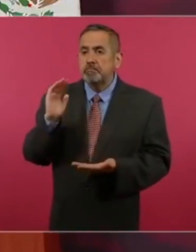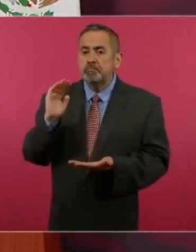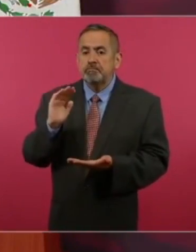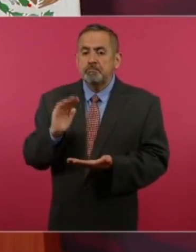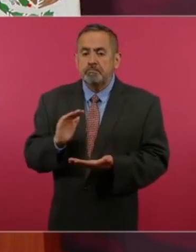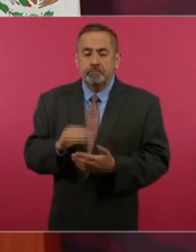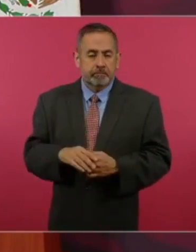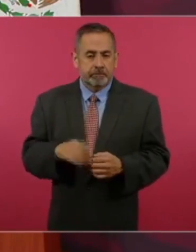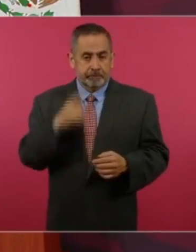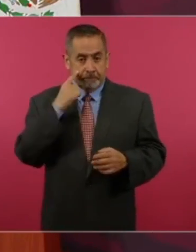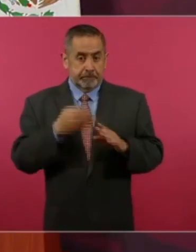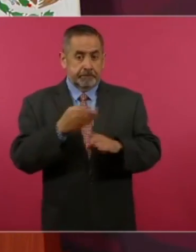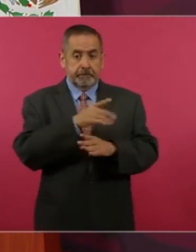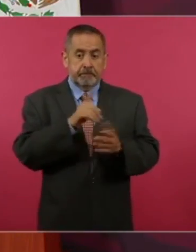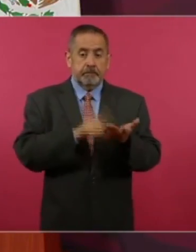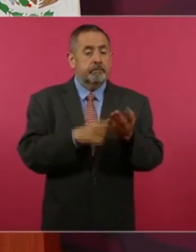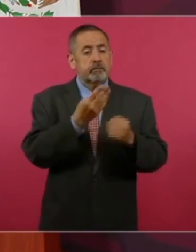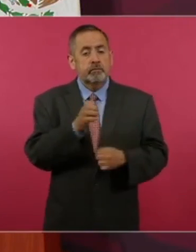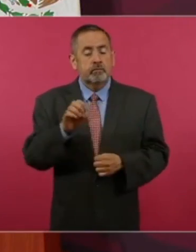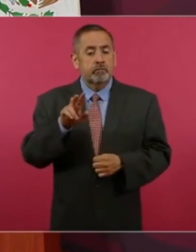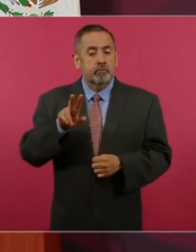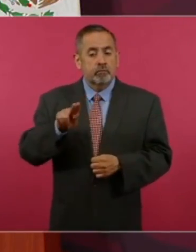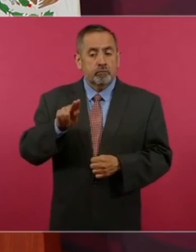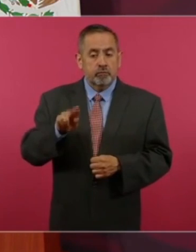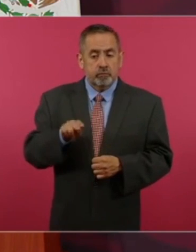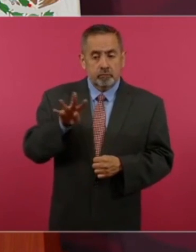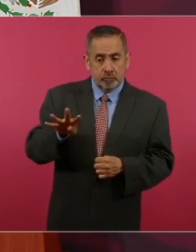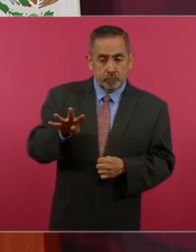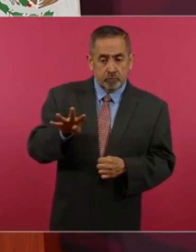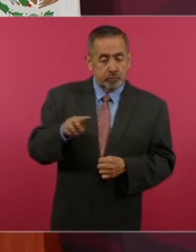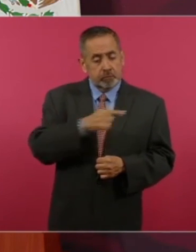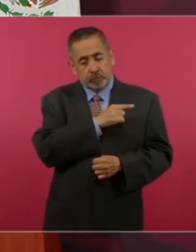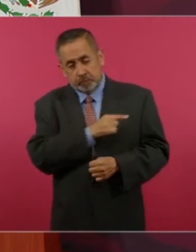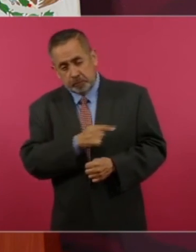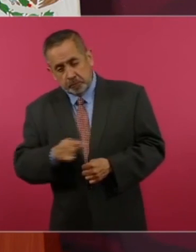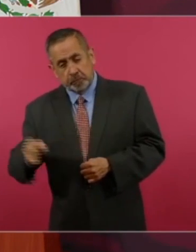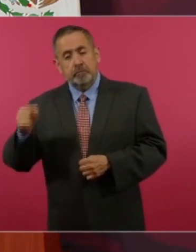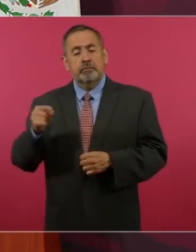desde el 84, desde 1984.